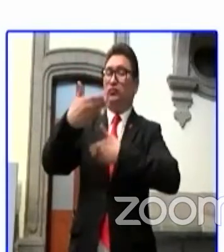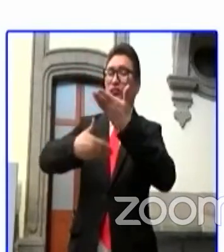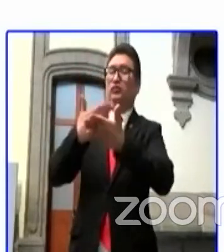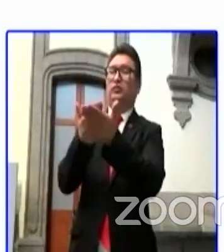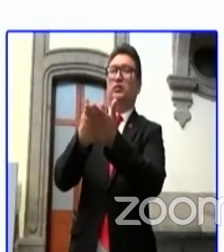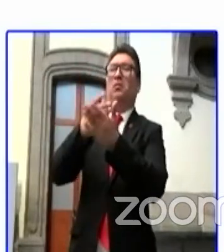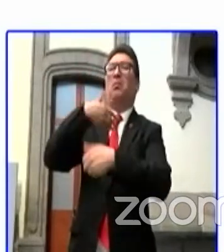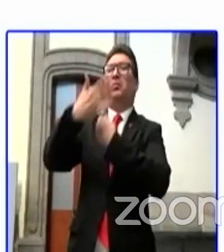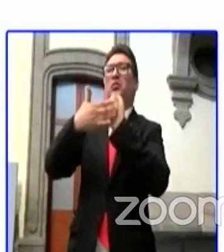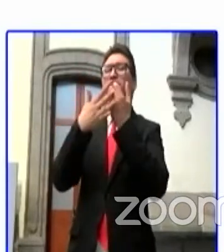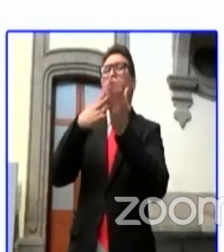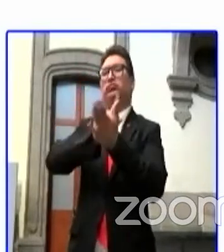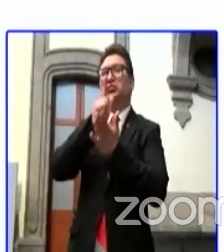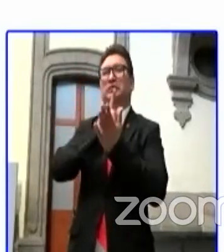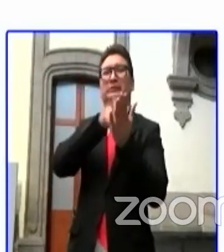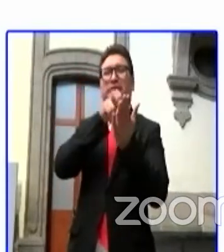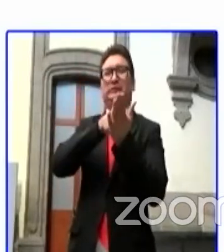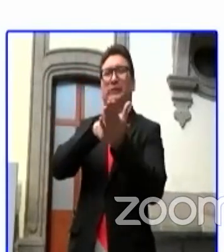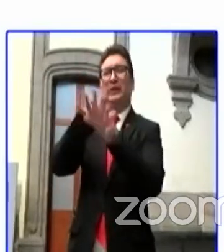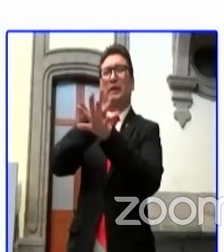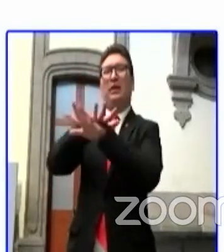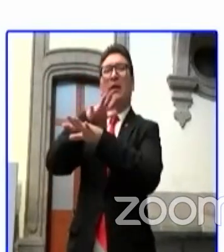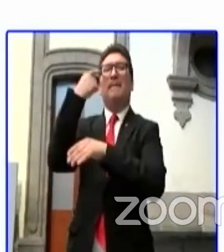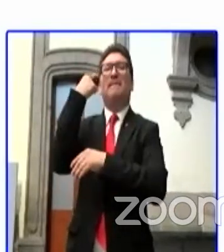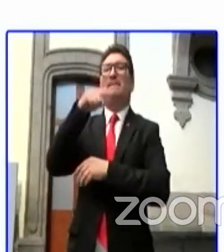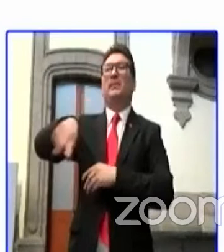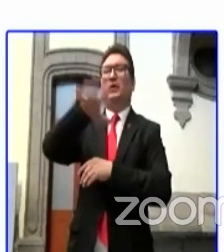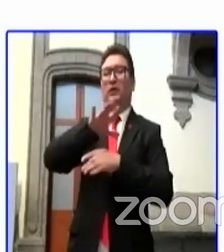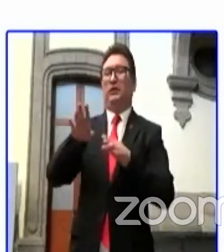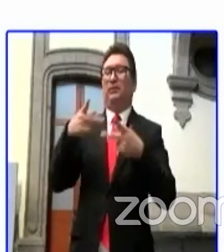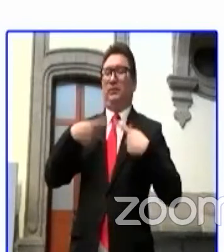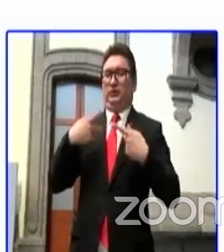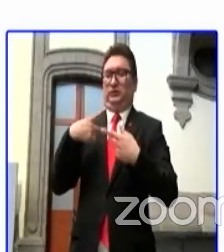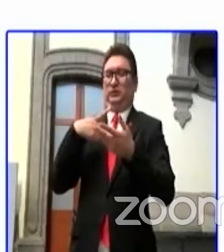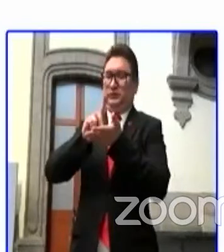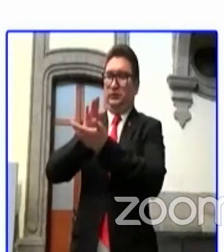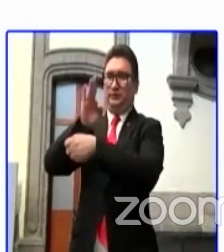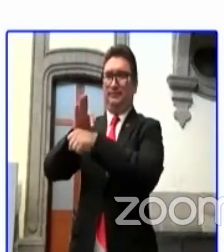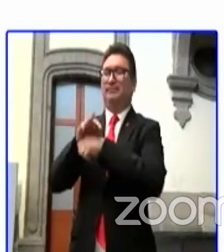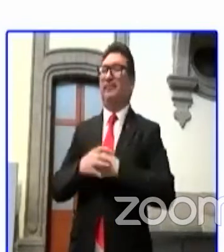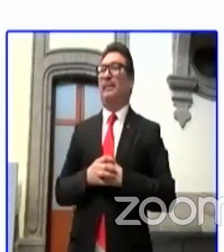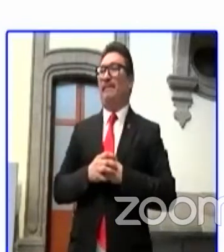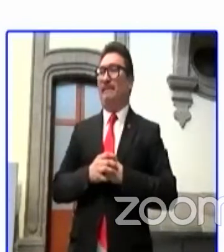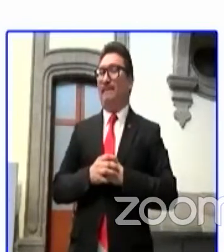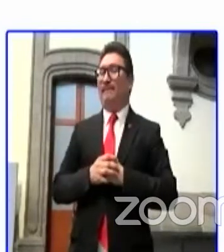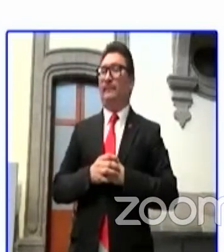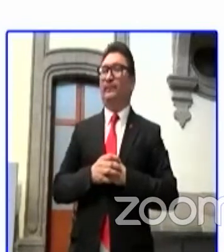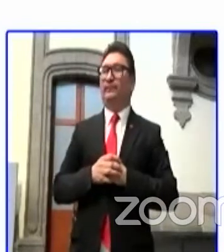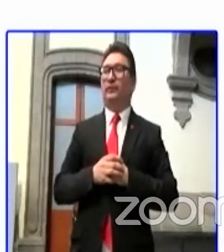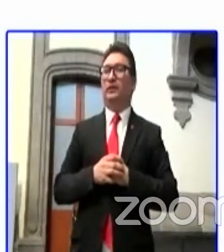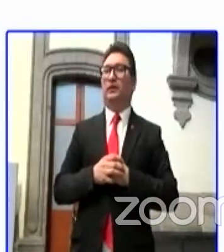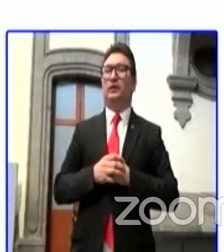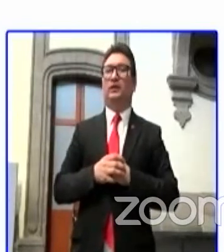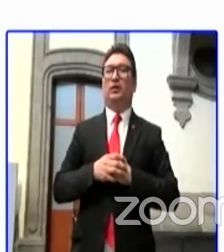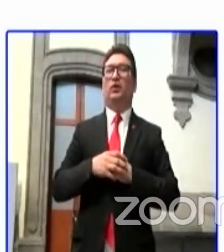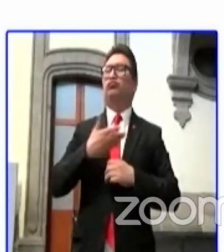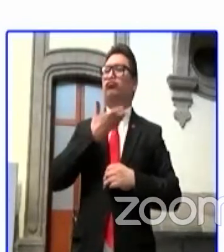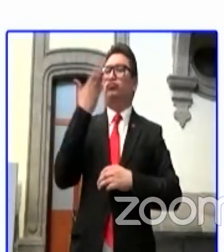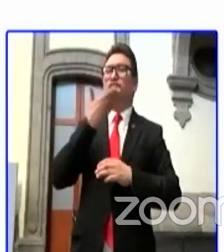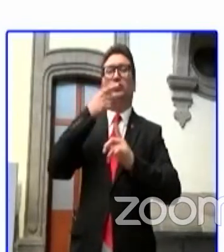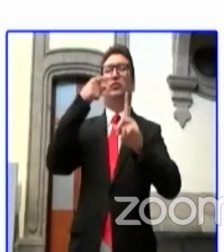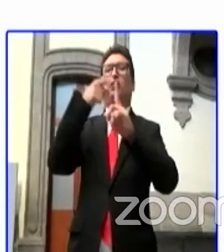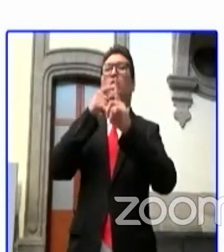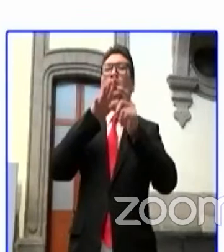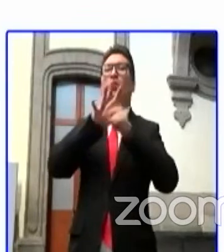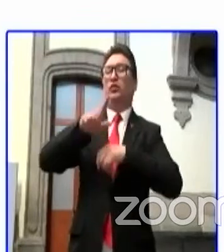reformas y adiciones necesarias en el rubro de personas con discapacidad, desde una visión con políticas